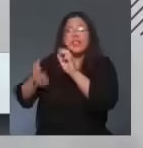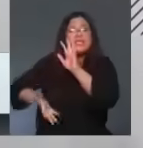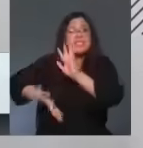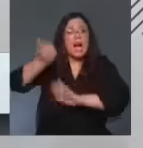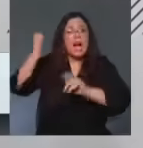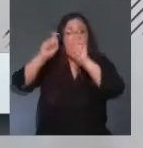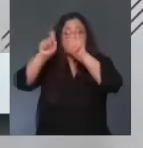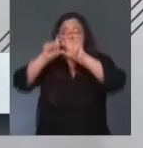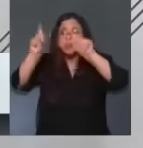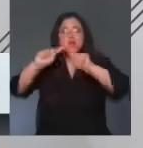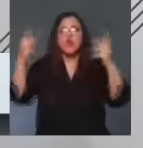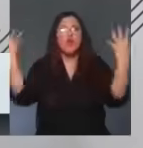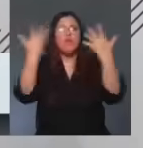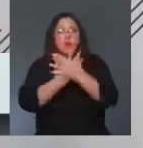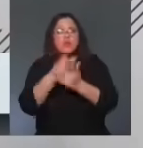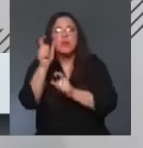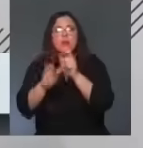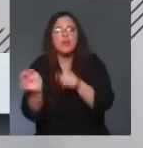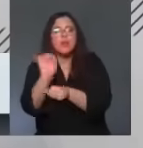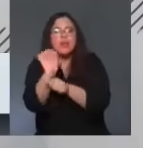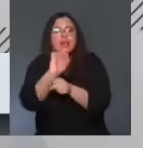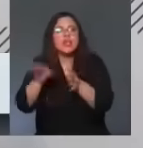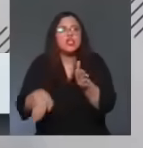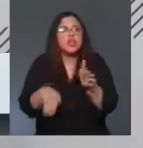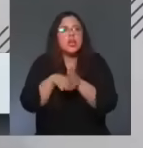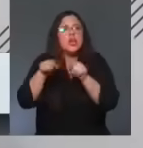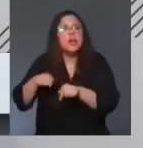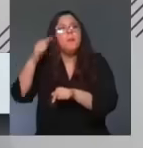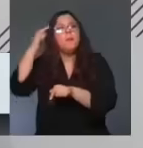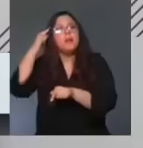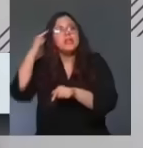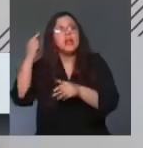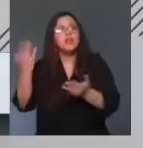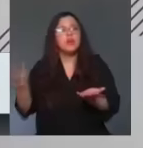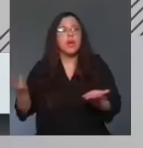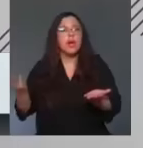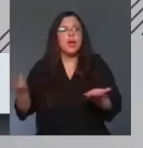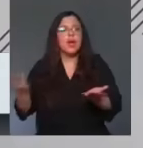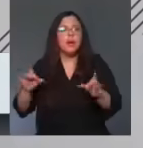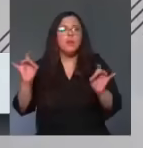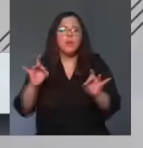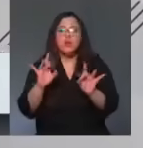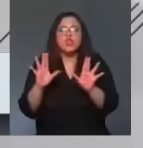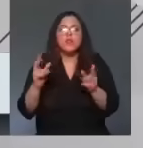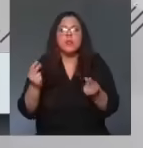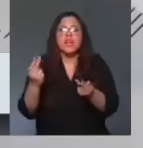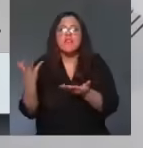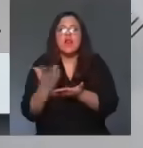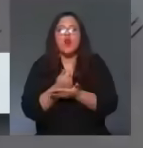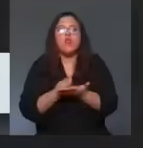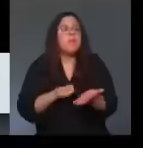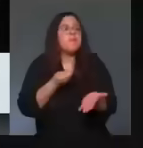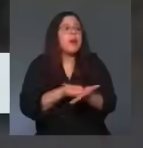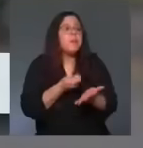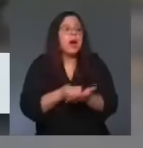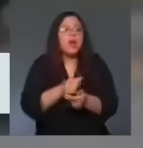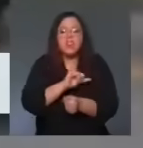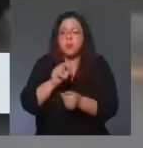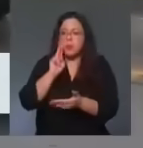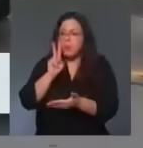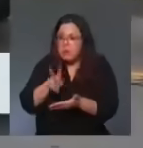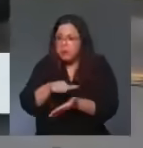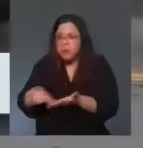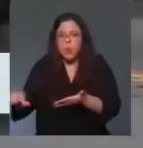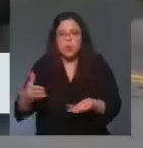la confusión de que la gente se estaciona acá creyendo que le van a cobrar un parquímetro y después uno va a llegar y va a tener que pagar un parque. Tras